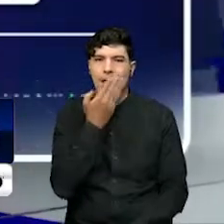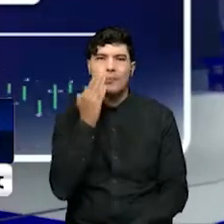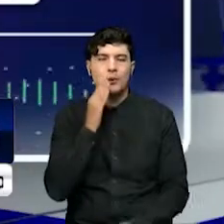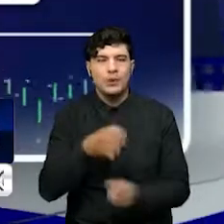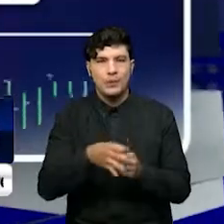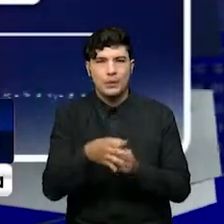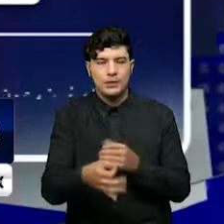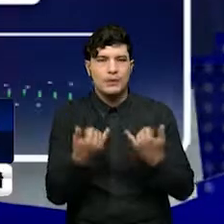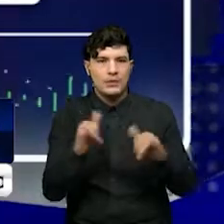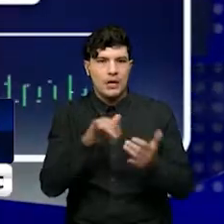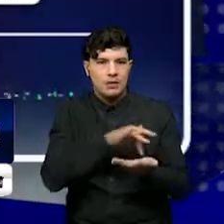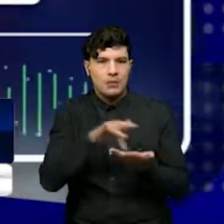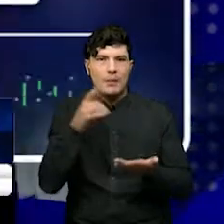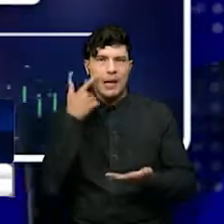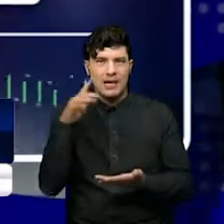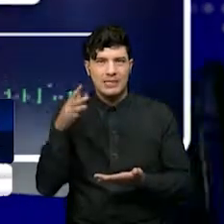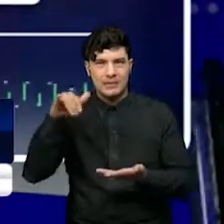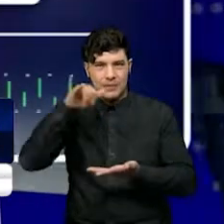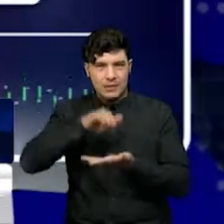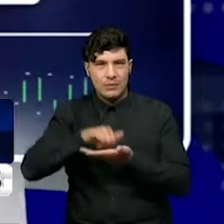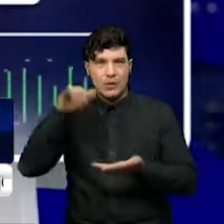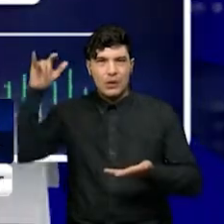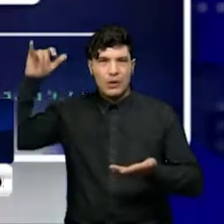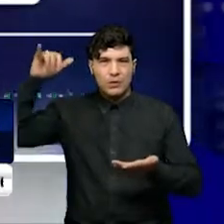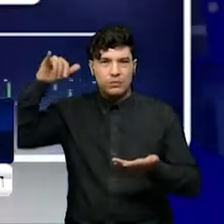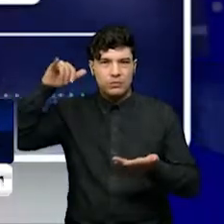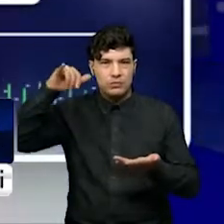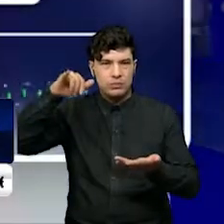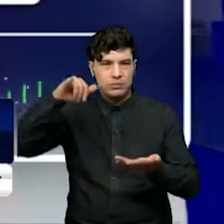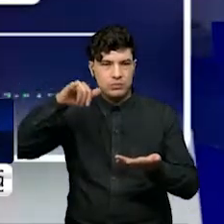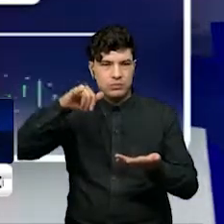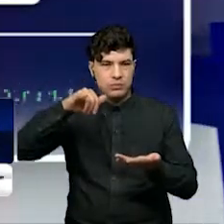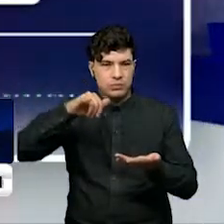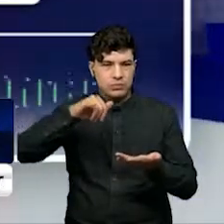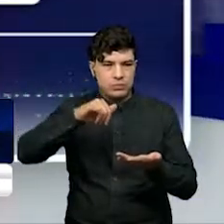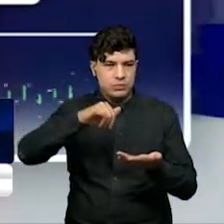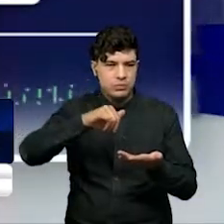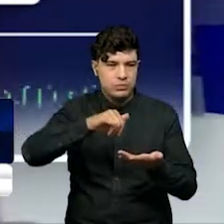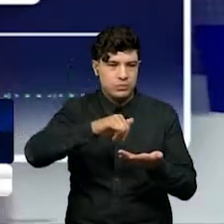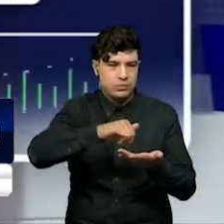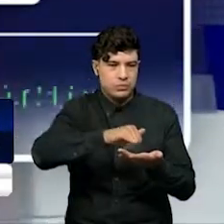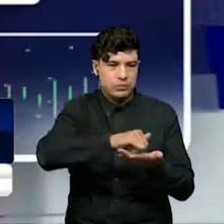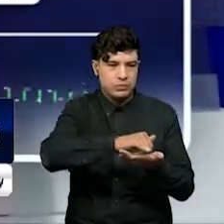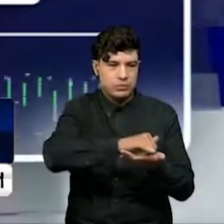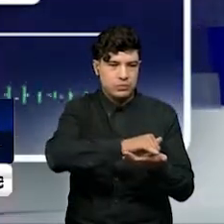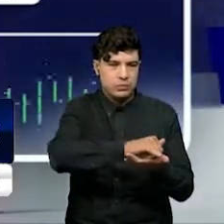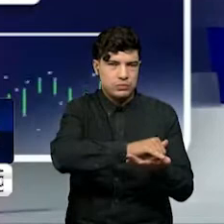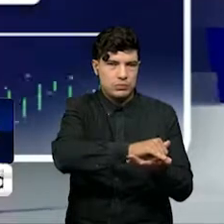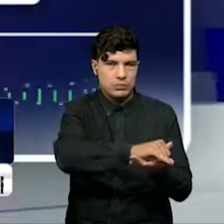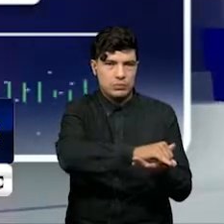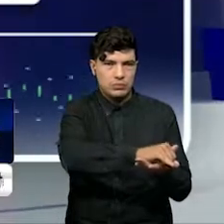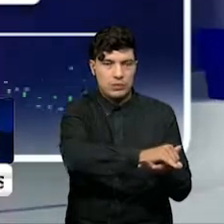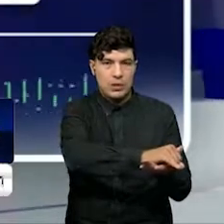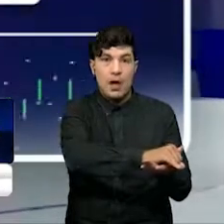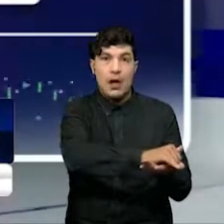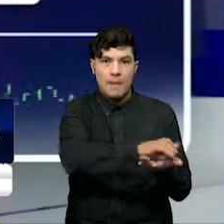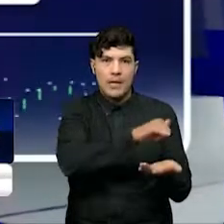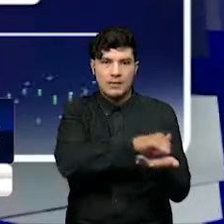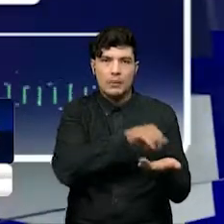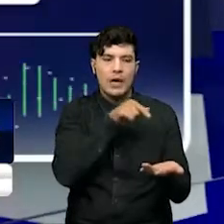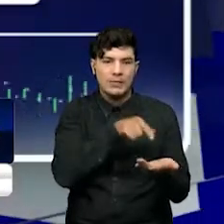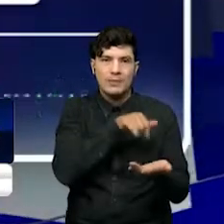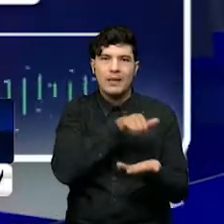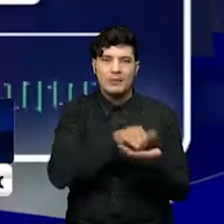aterrizaje como de un avión, ir perdiendo potencia, altura y aterrizar de esa